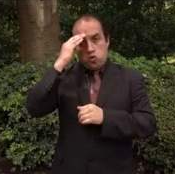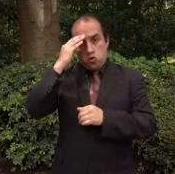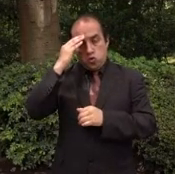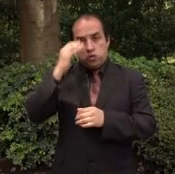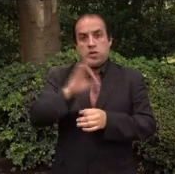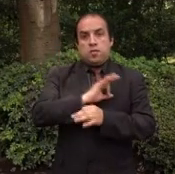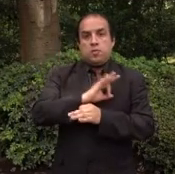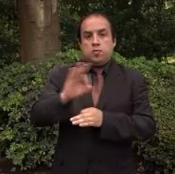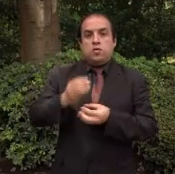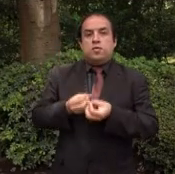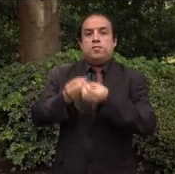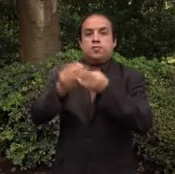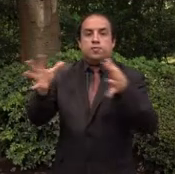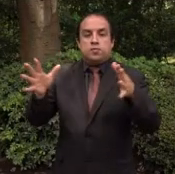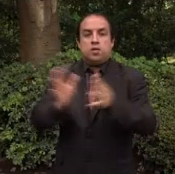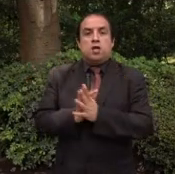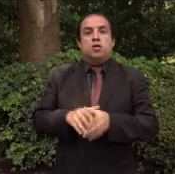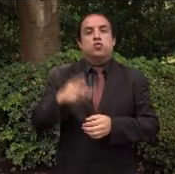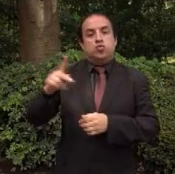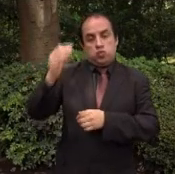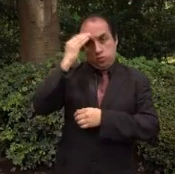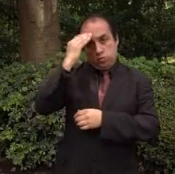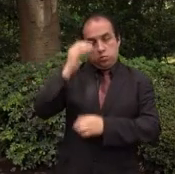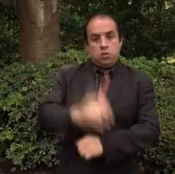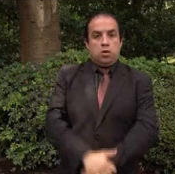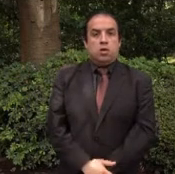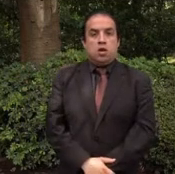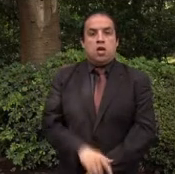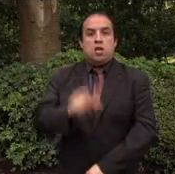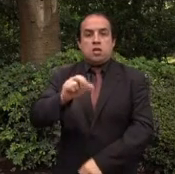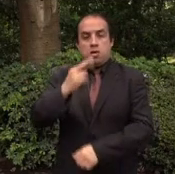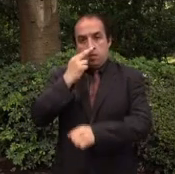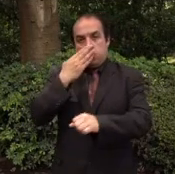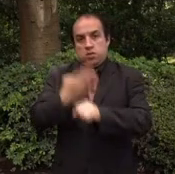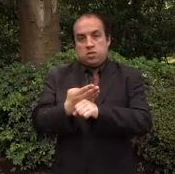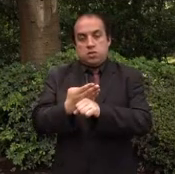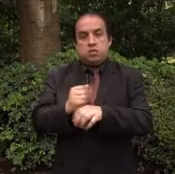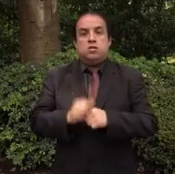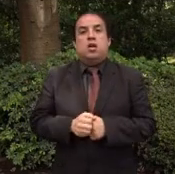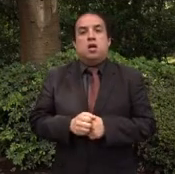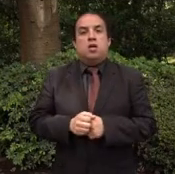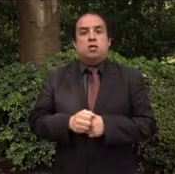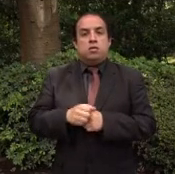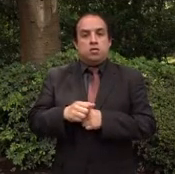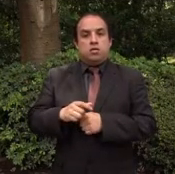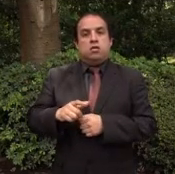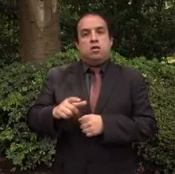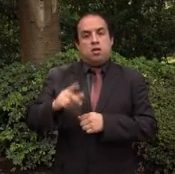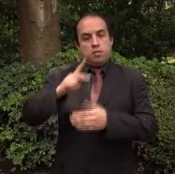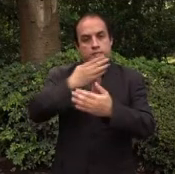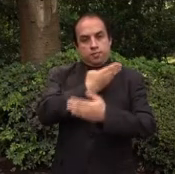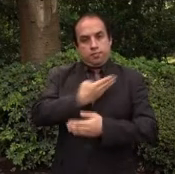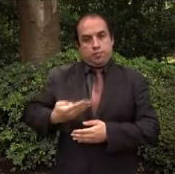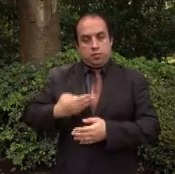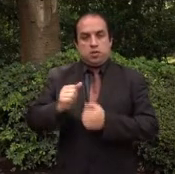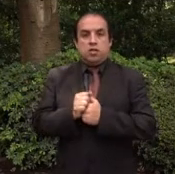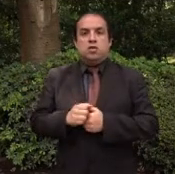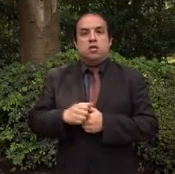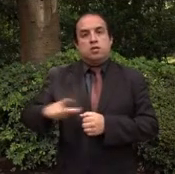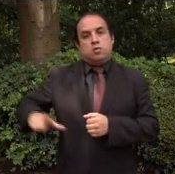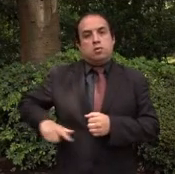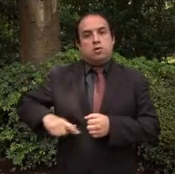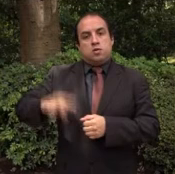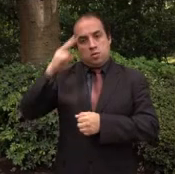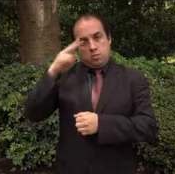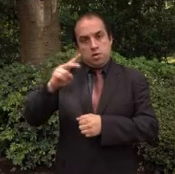quien está a cargo por parte de la Presidencia del Gobierno de México, Alejandra Frausto y la Secretaría de Cultura, que ha